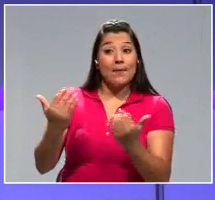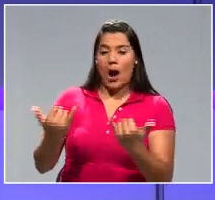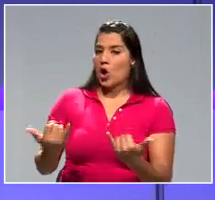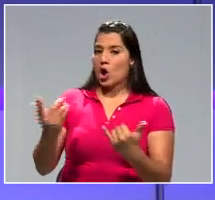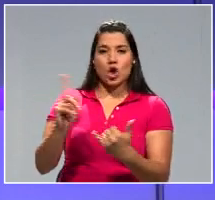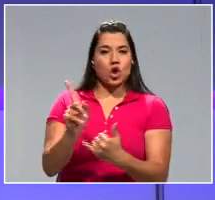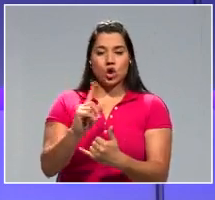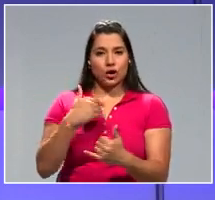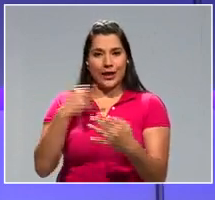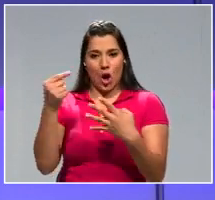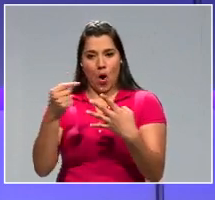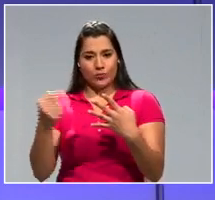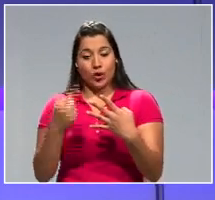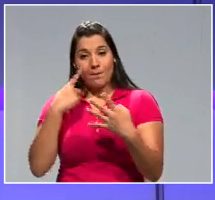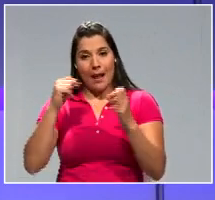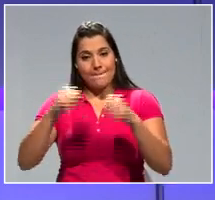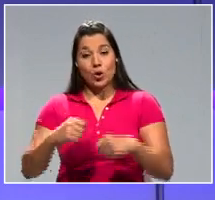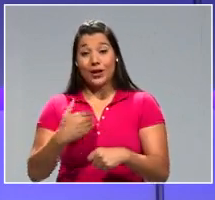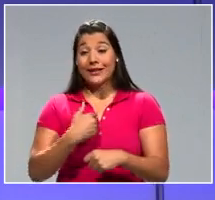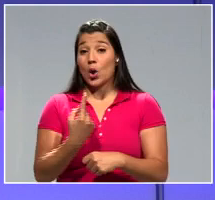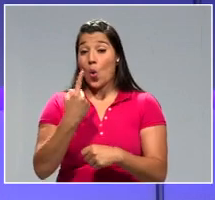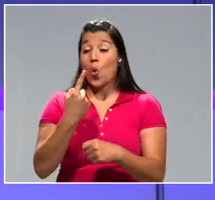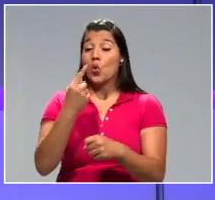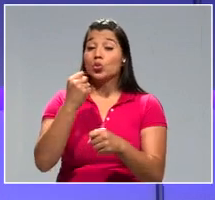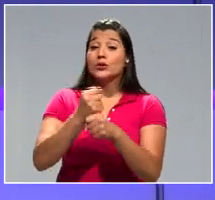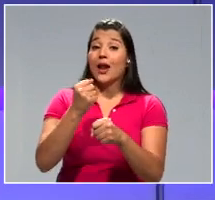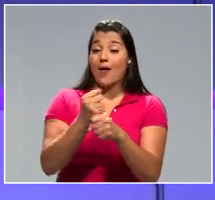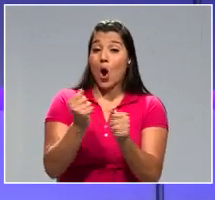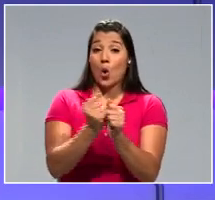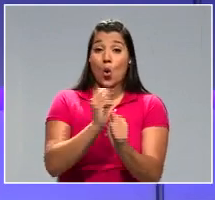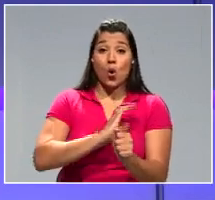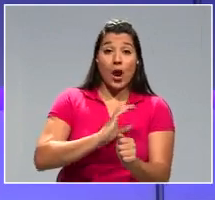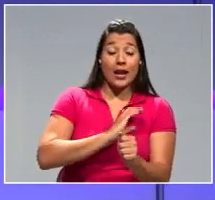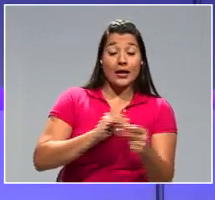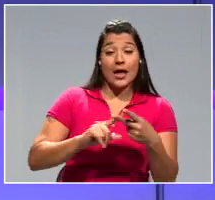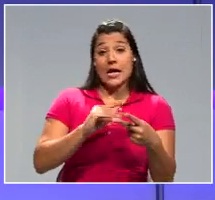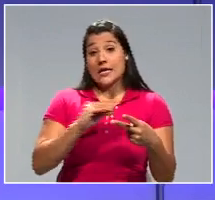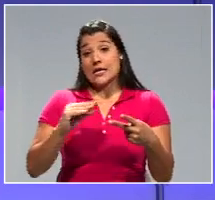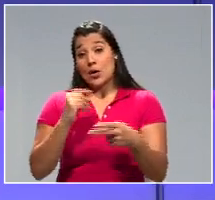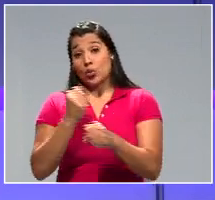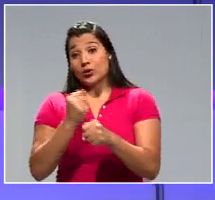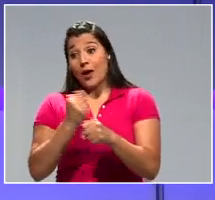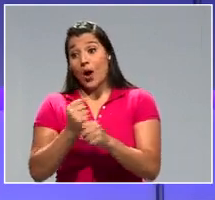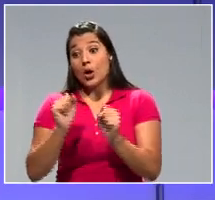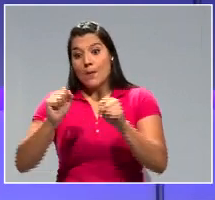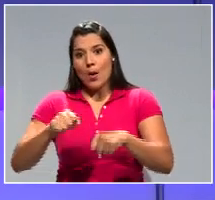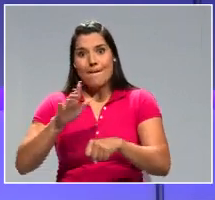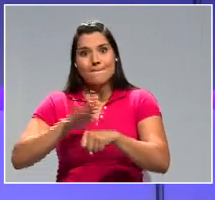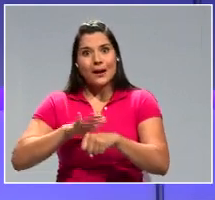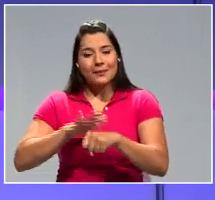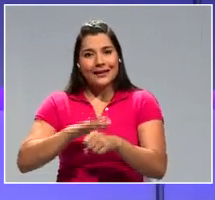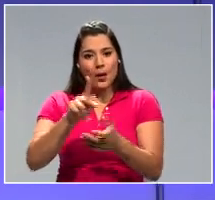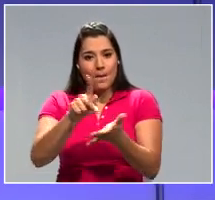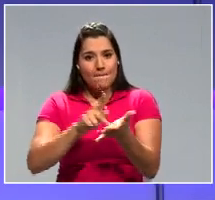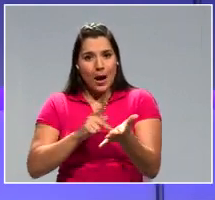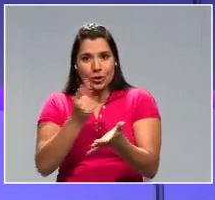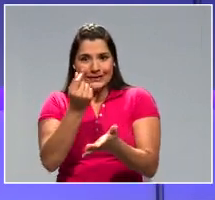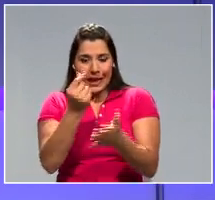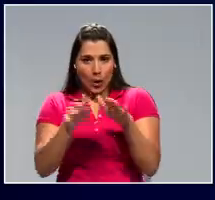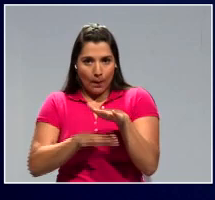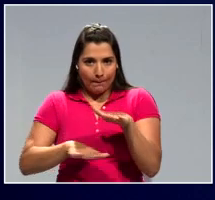opciones para tener un empleo de calidad, ni siquiera un empleo, digamos, que les permita un ingreso mínimo.